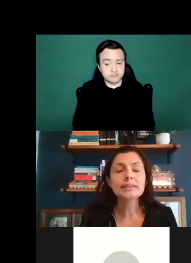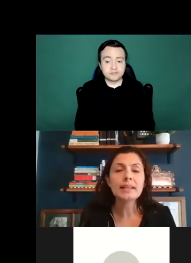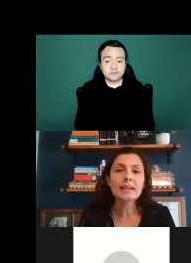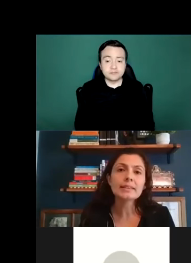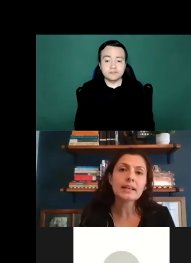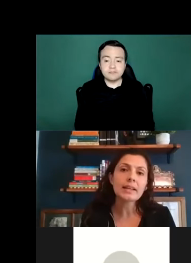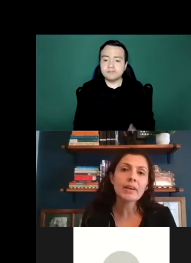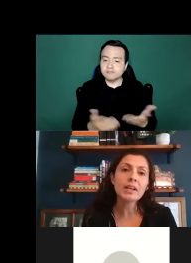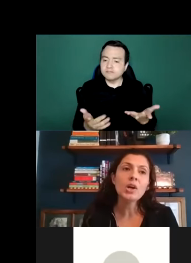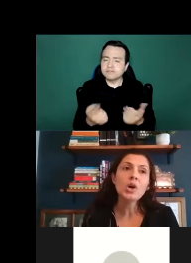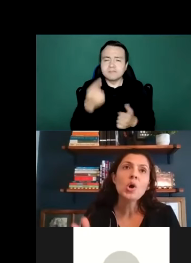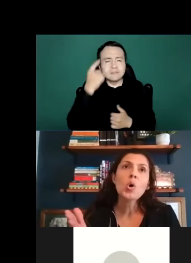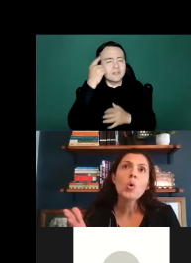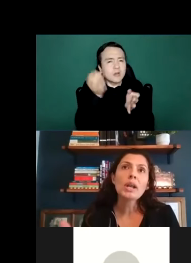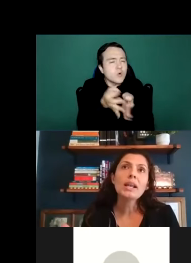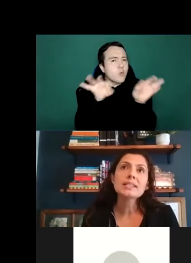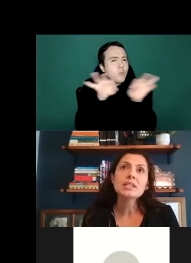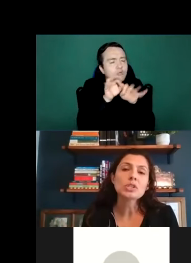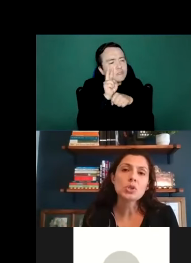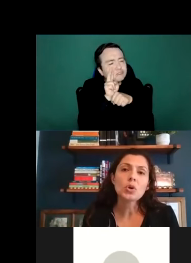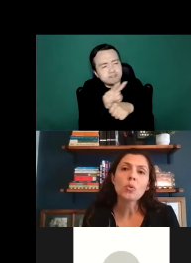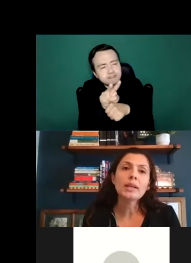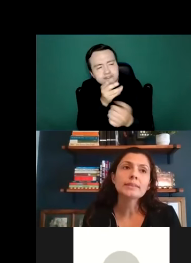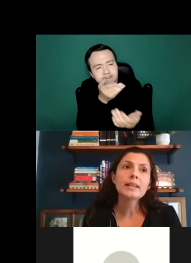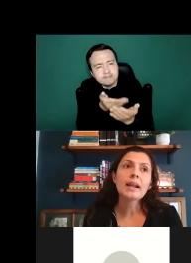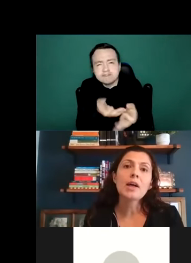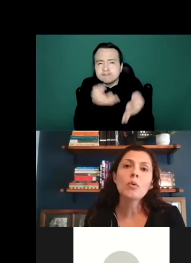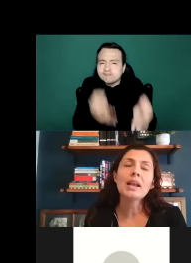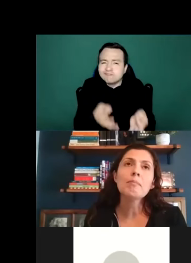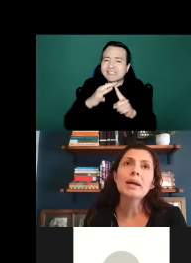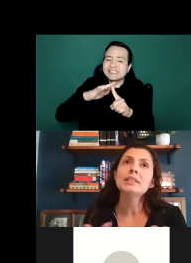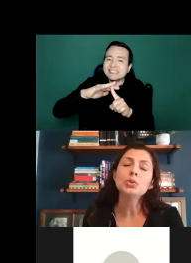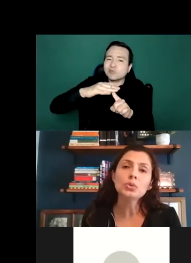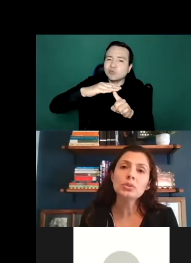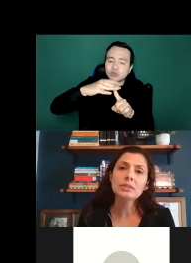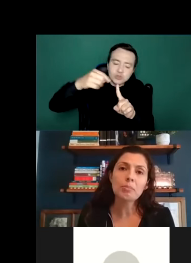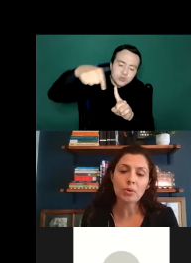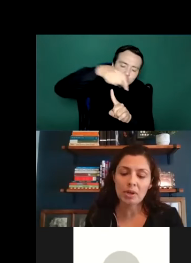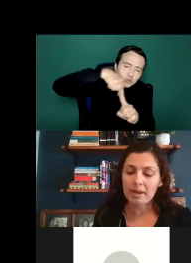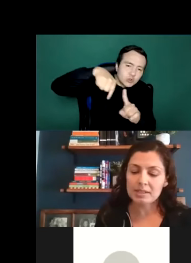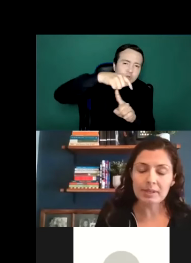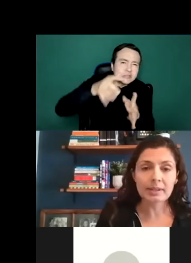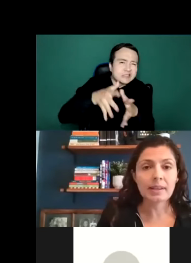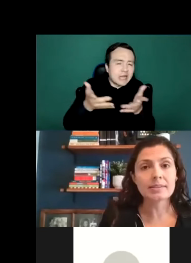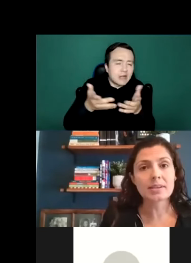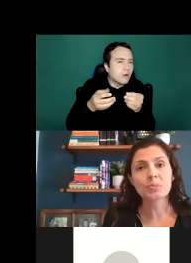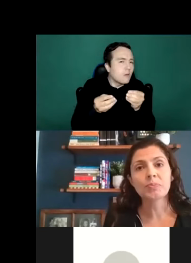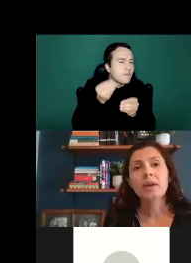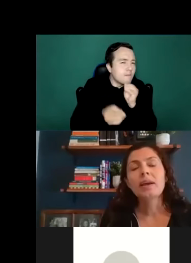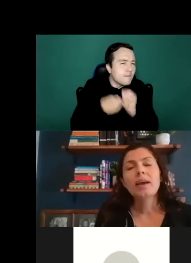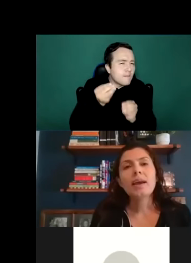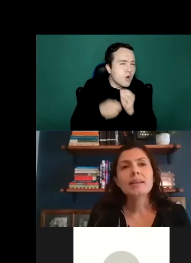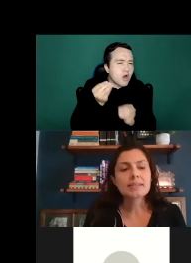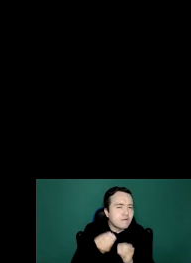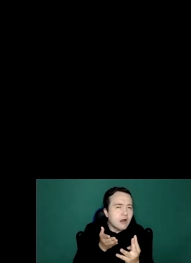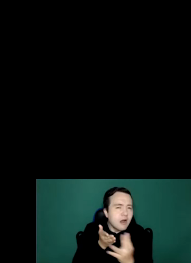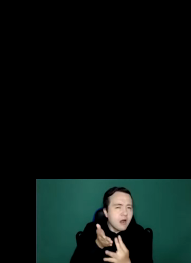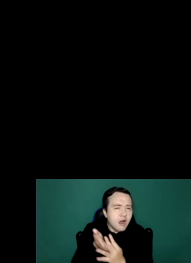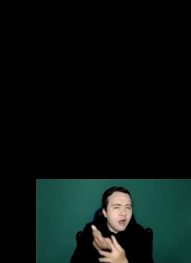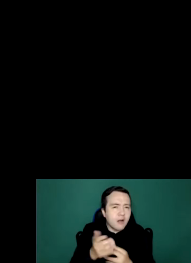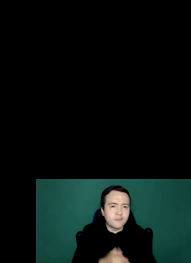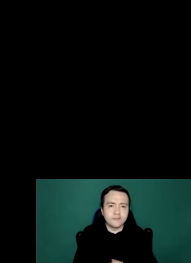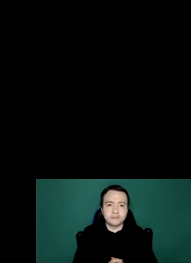importante sería tratar de ver cuál es la situación, cuál es el grado, cuál es la magnitud del problema de las barreras de acceso. En ese sentido,